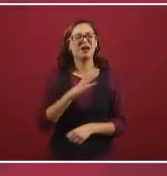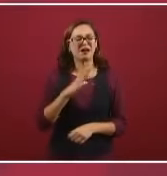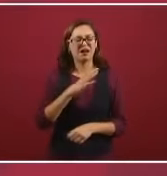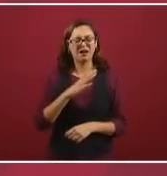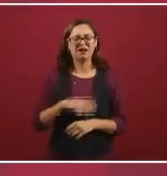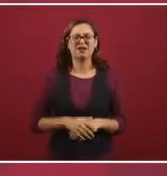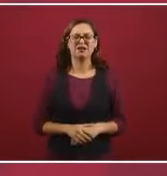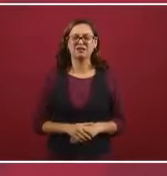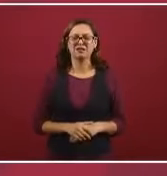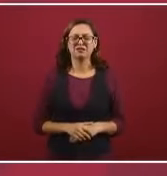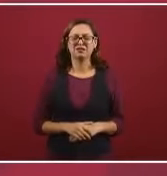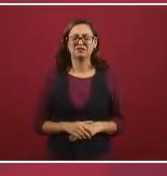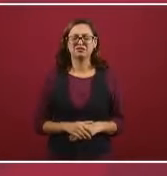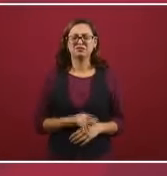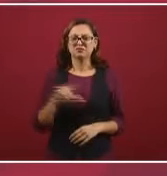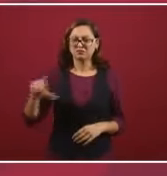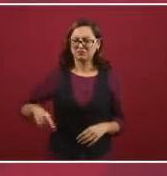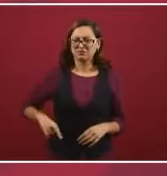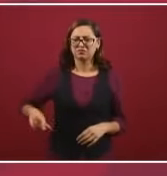está